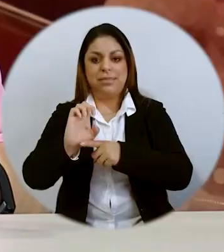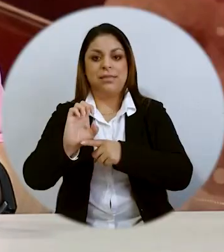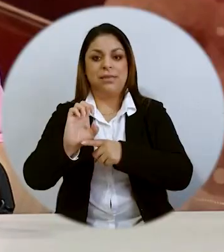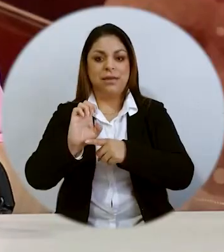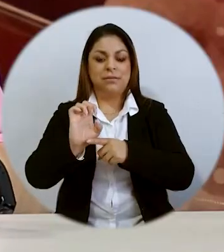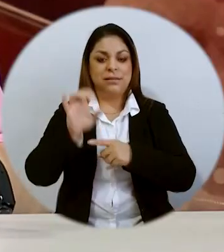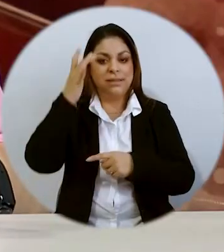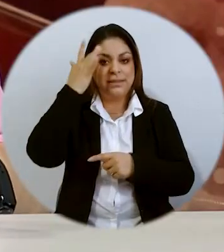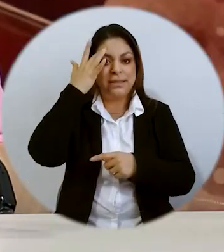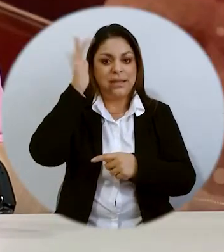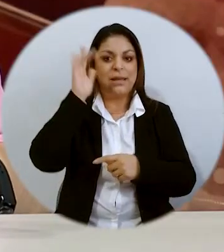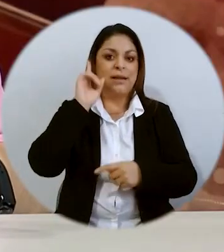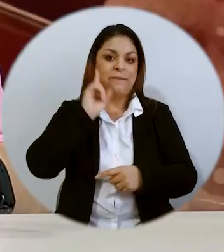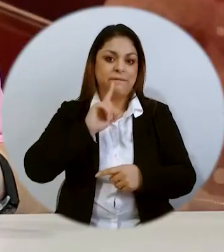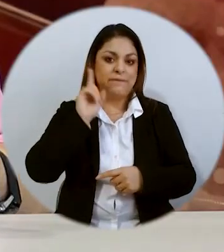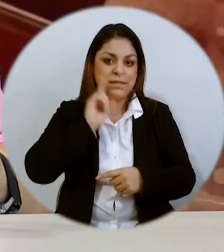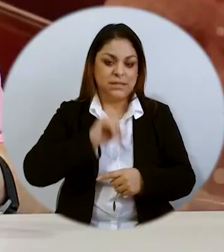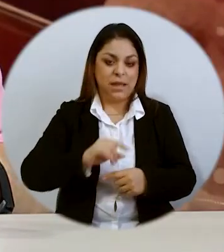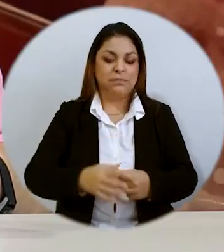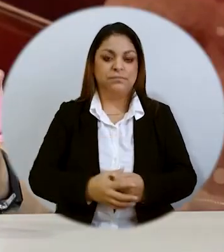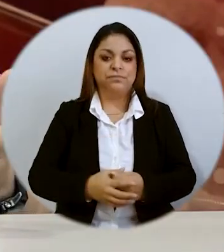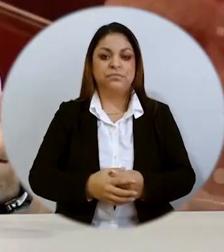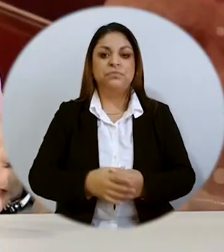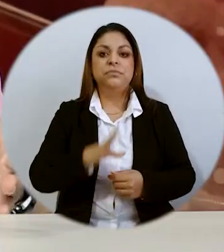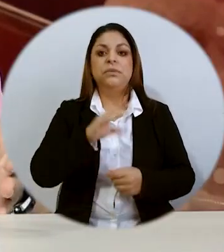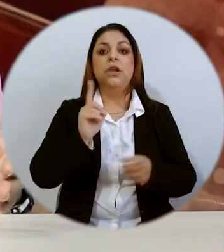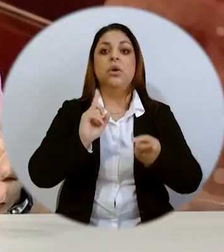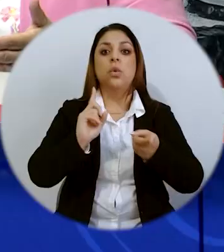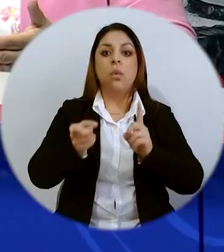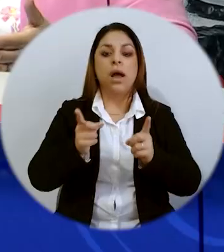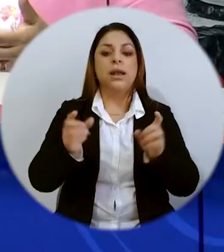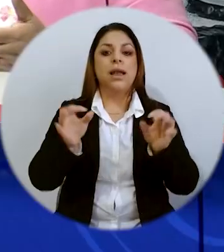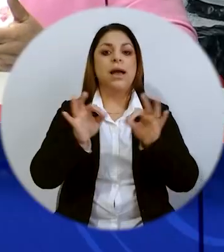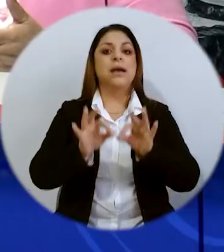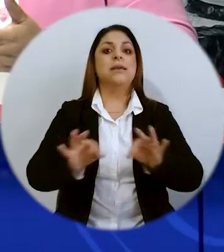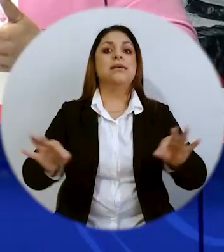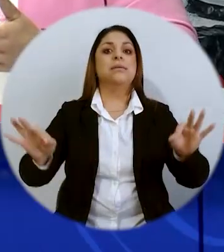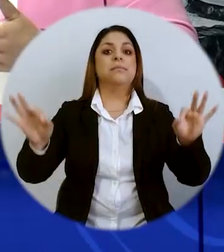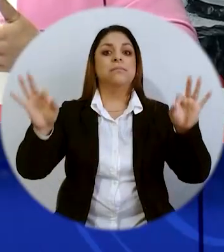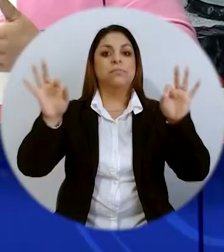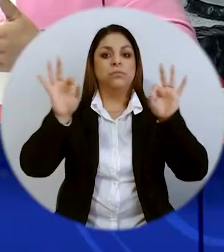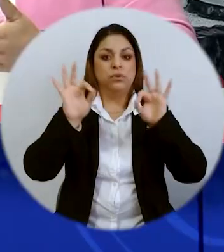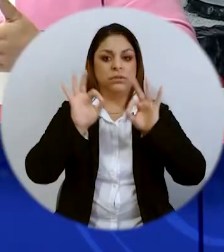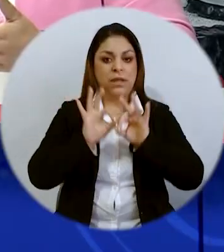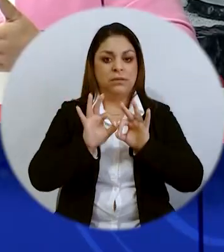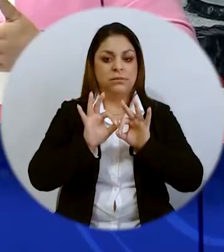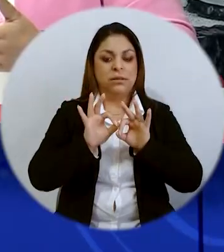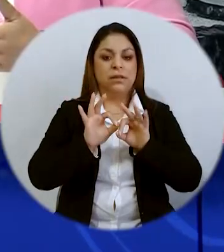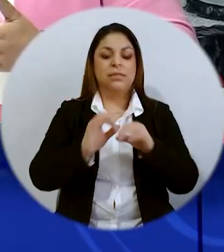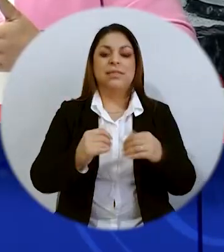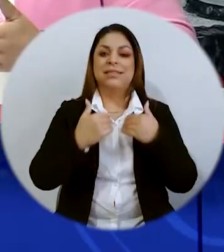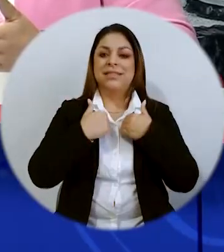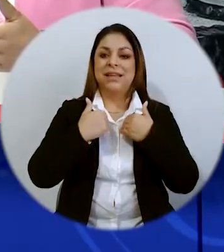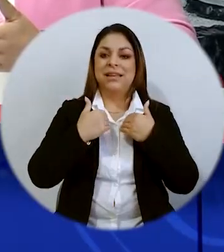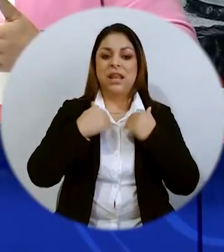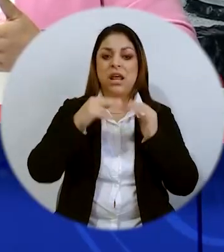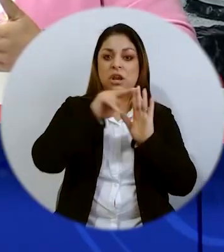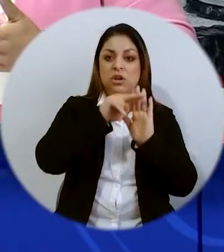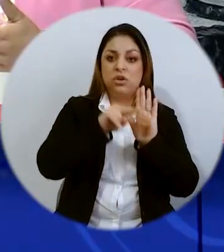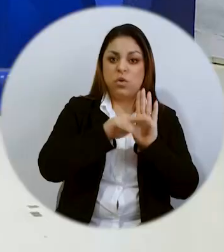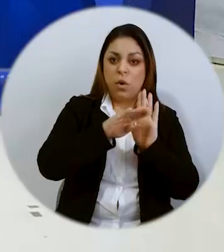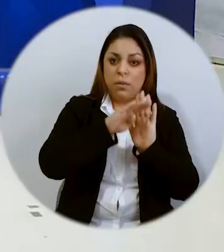ética, el uso ético de la inteligencia artificial. ¿Y cuál es la importancia entonces